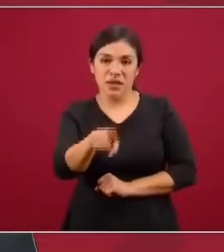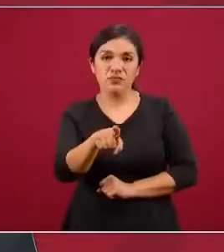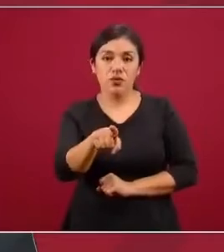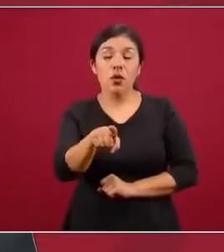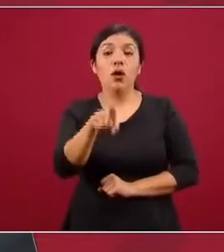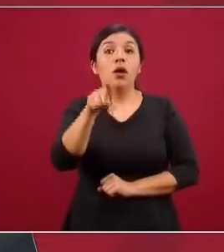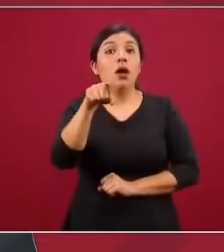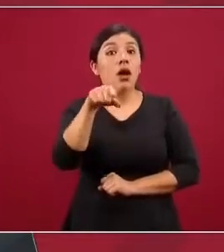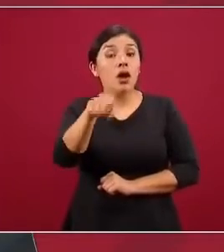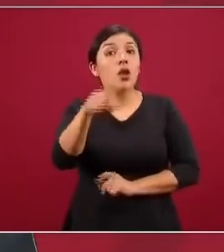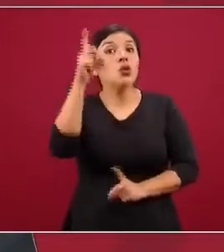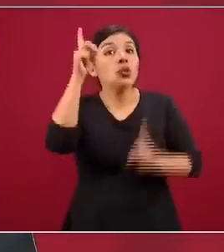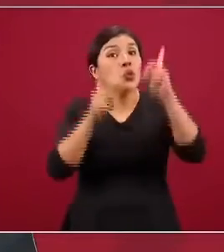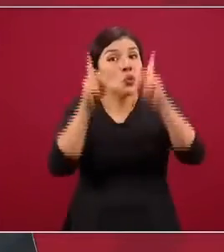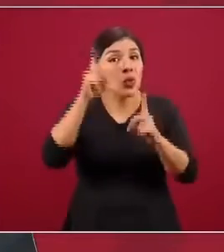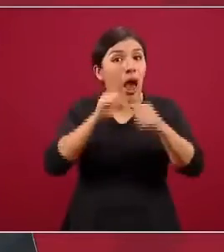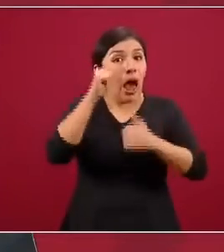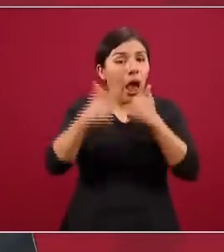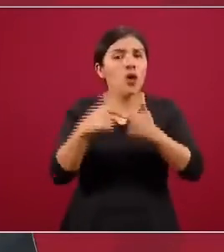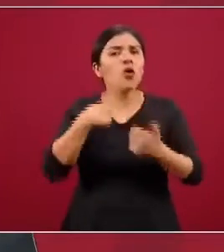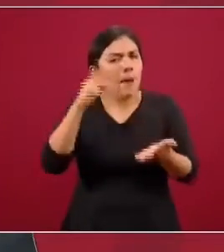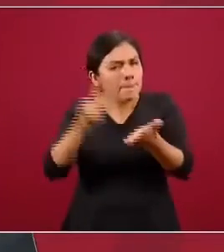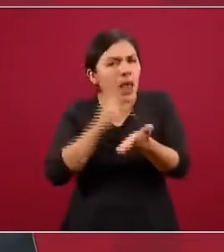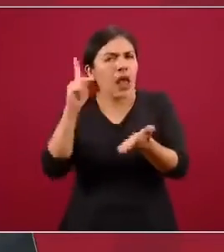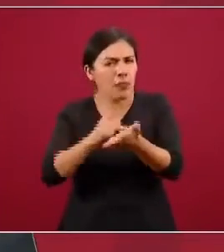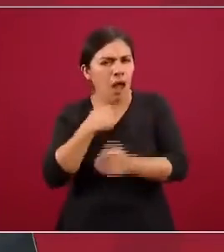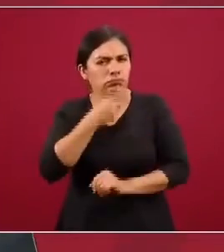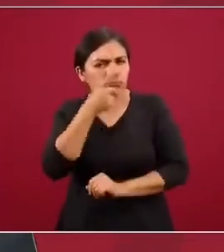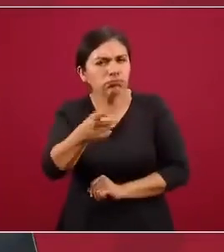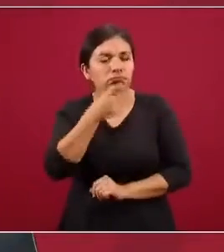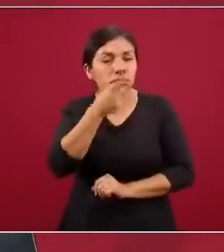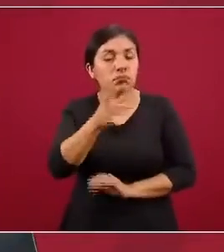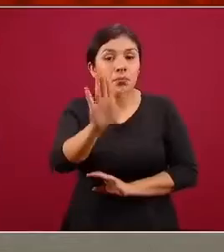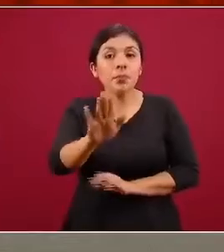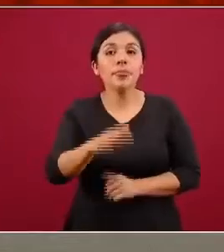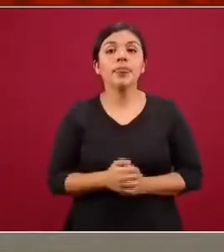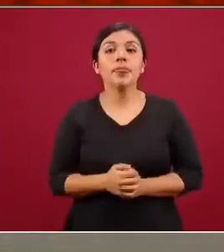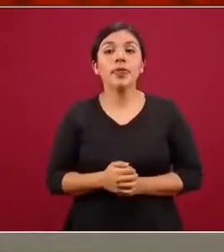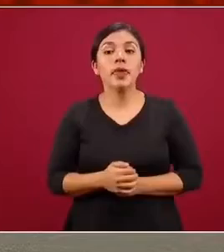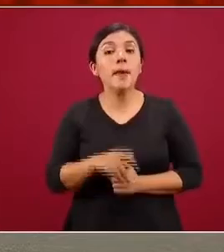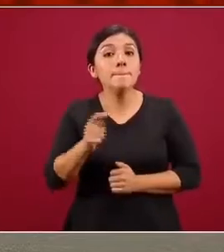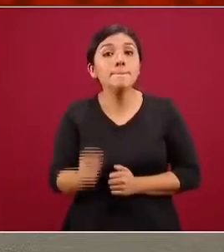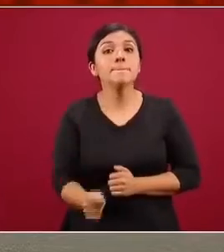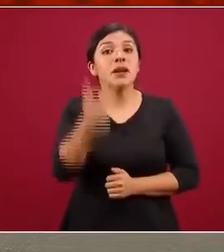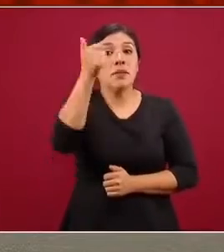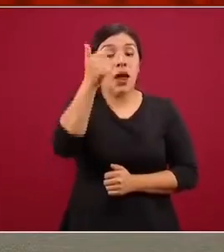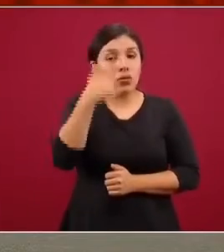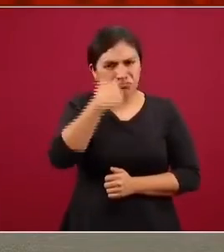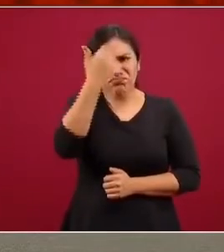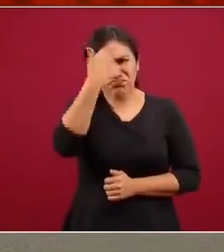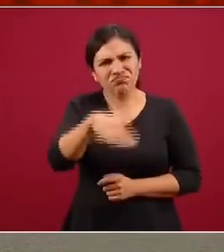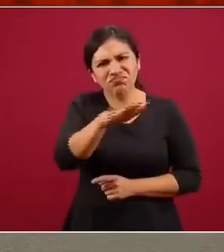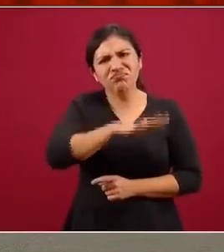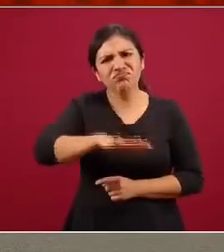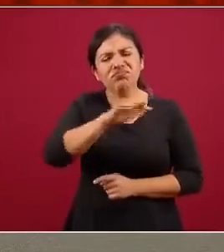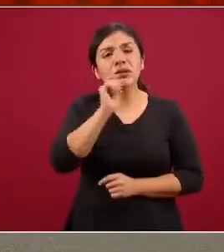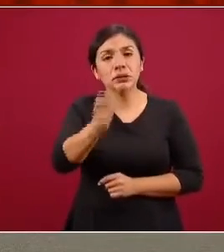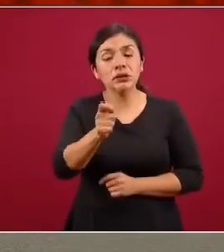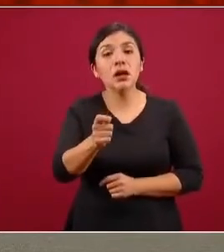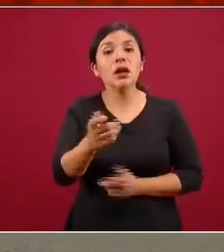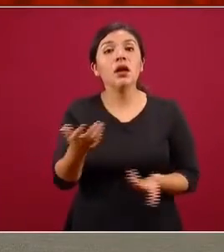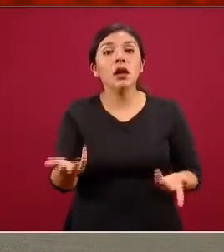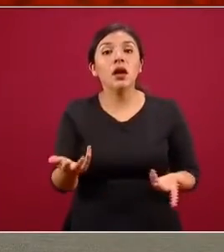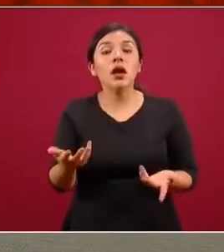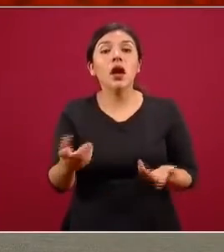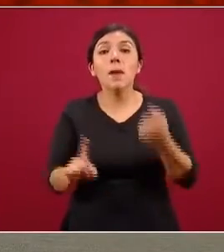por cierto, para no dejar ninguna duda al respecto, esto lo he dicho innumerables ocasiones, desde el principio sabemos que